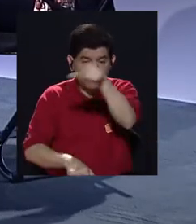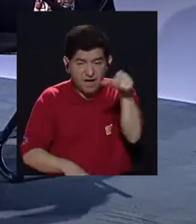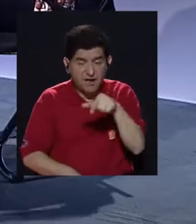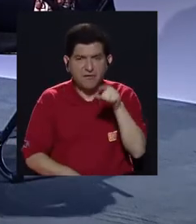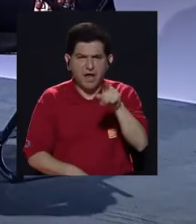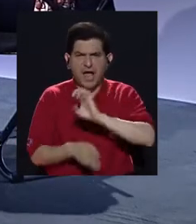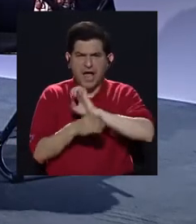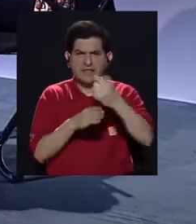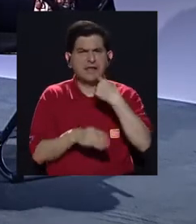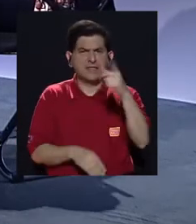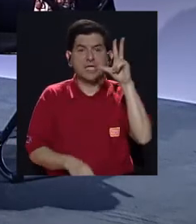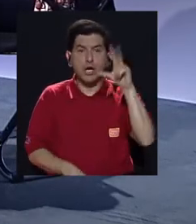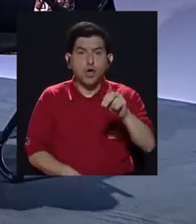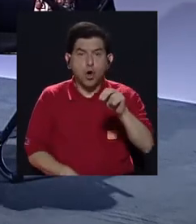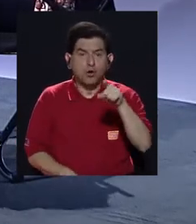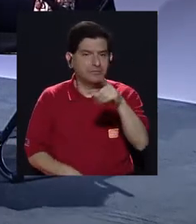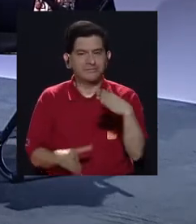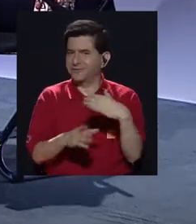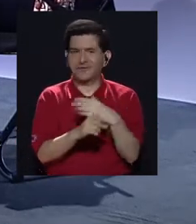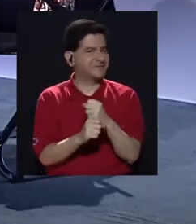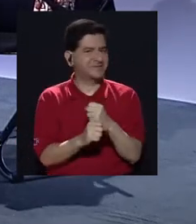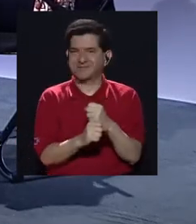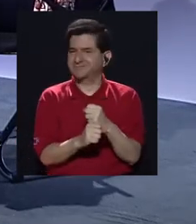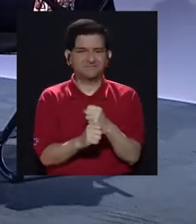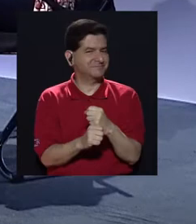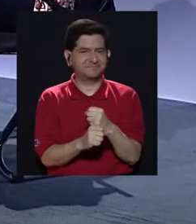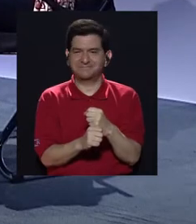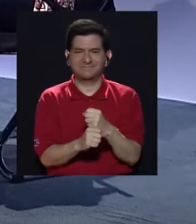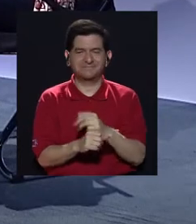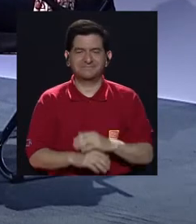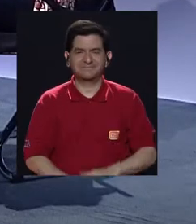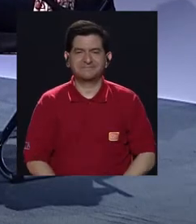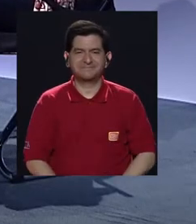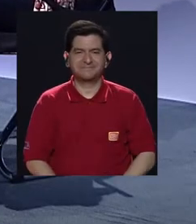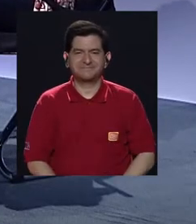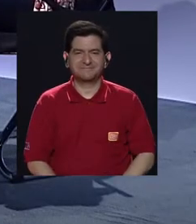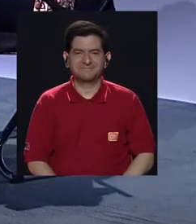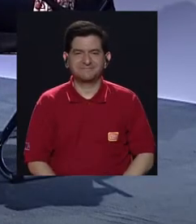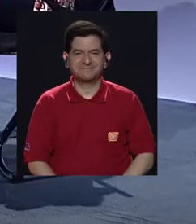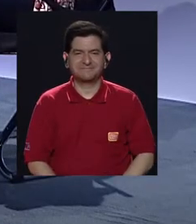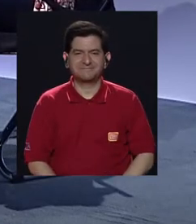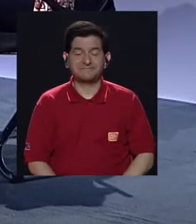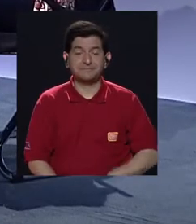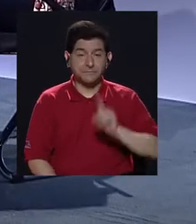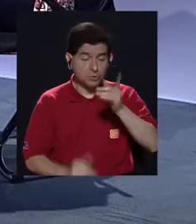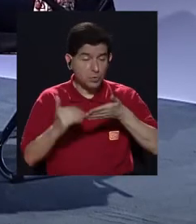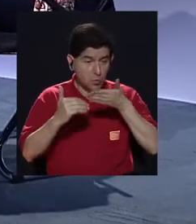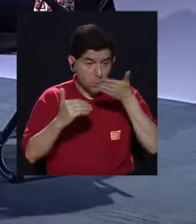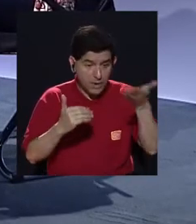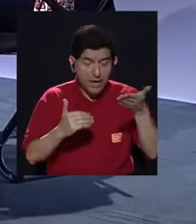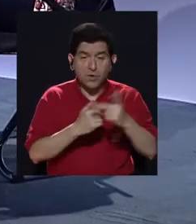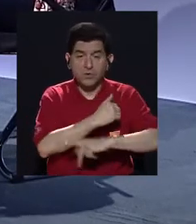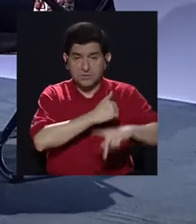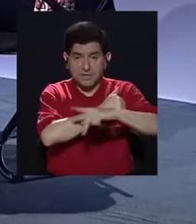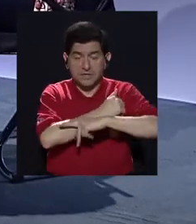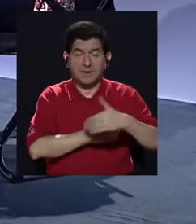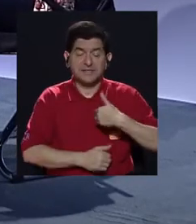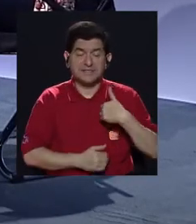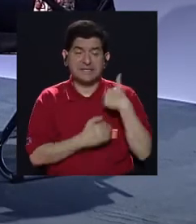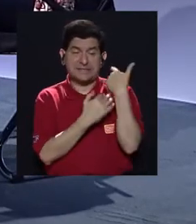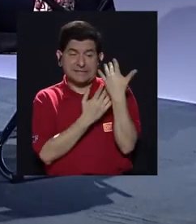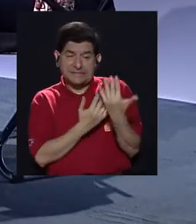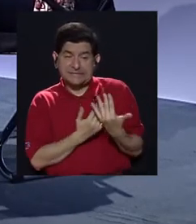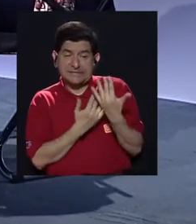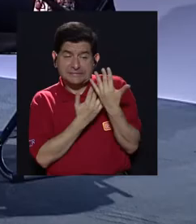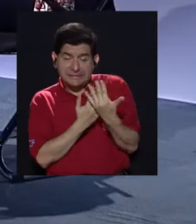y su ética le dice que no usted no lo hace entonces una de las cosas que este país tiene